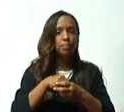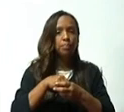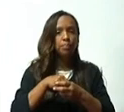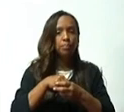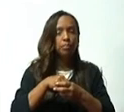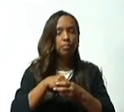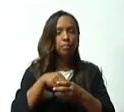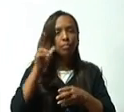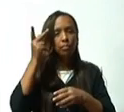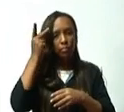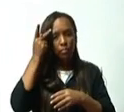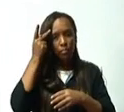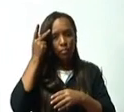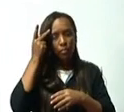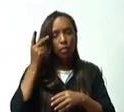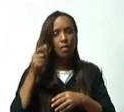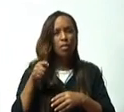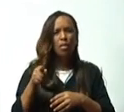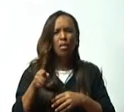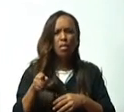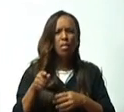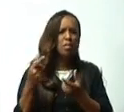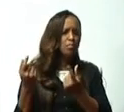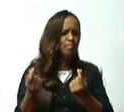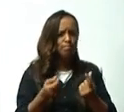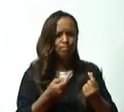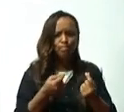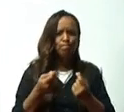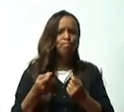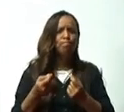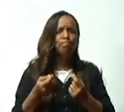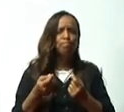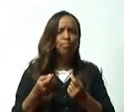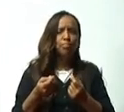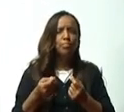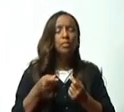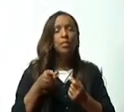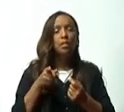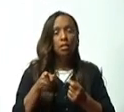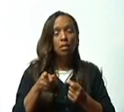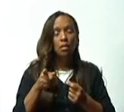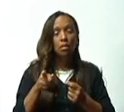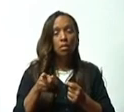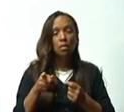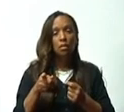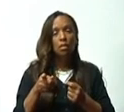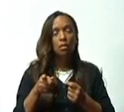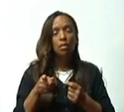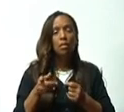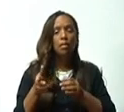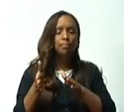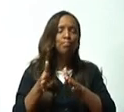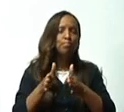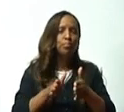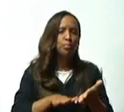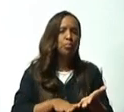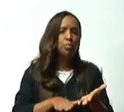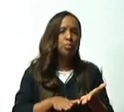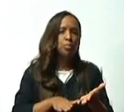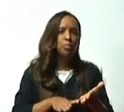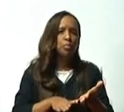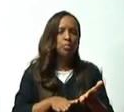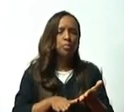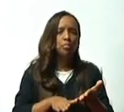ella, una colega muy activa, muy dinámica, muy solidaria. Pido que incluya en ese minuto